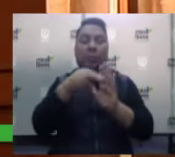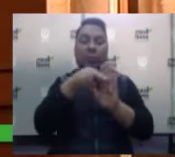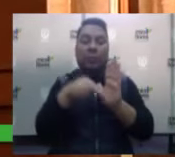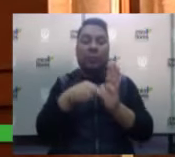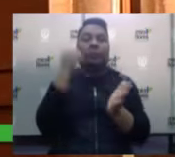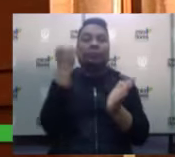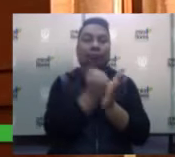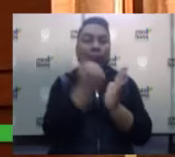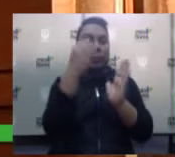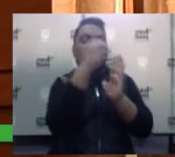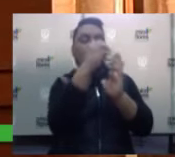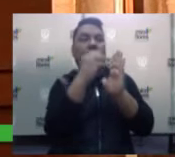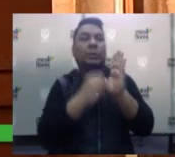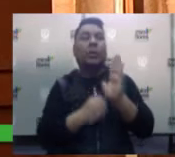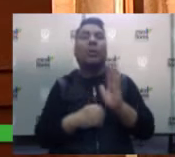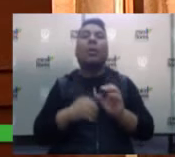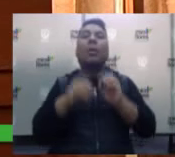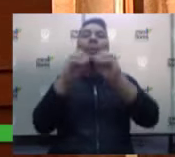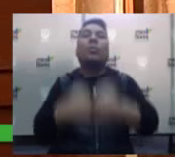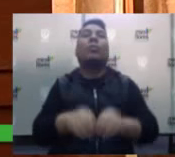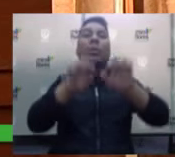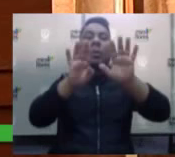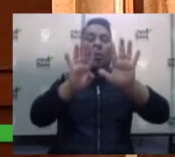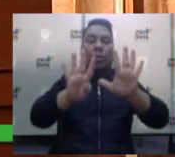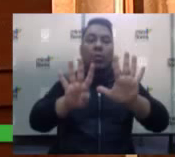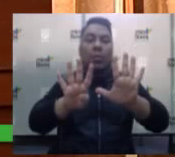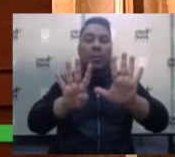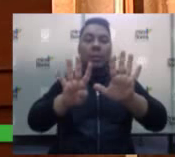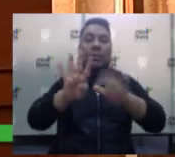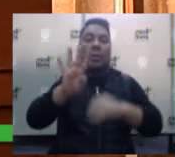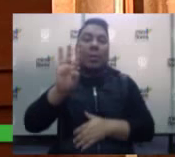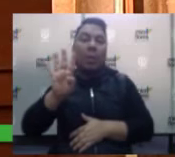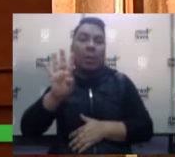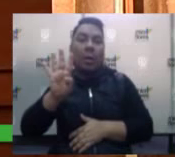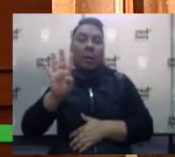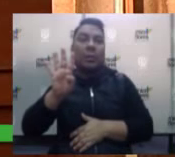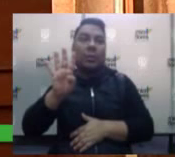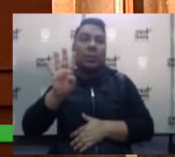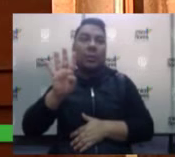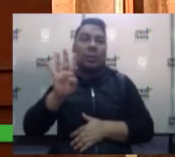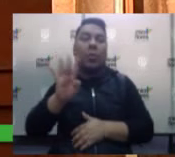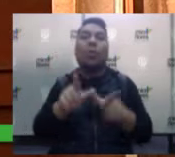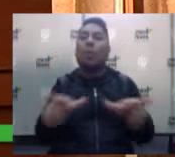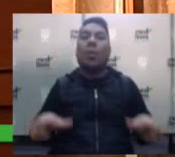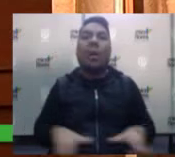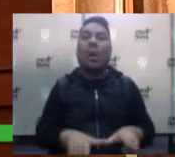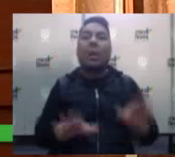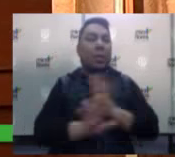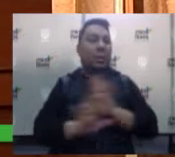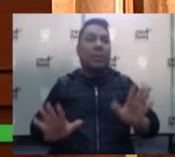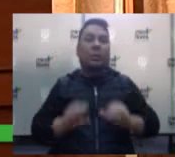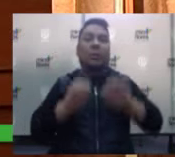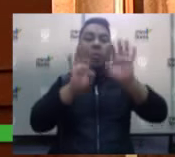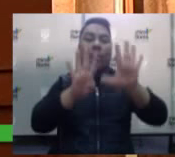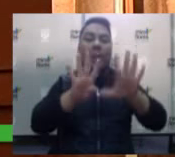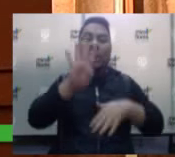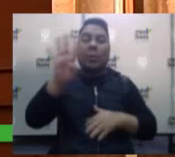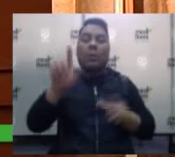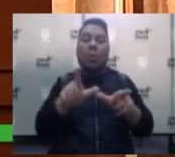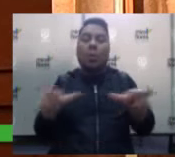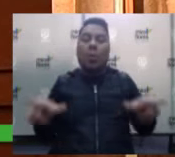se normaron en realidad las 94 ubicaciones. Son 94 ubicaciones que no han sido modificadas al día de hoy. Esas 94 ubicaciones se tratan